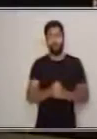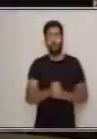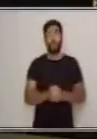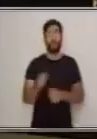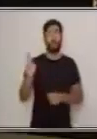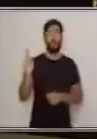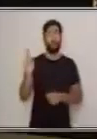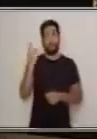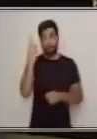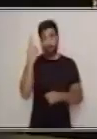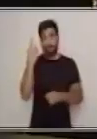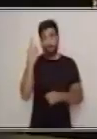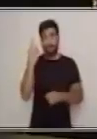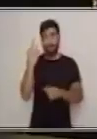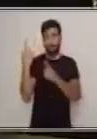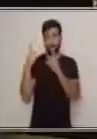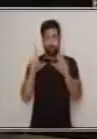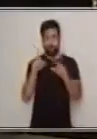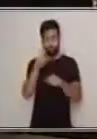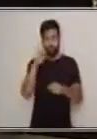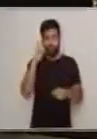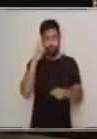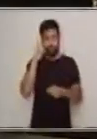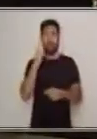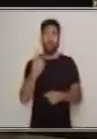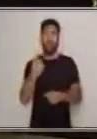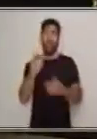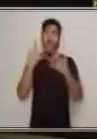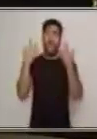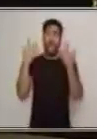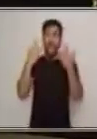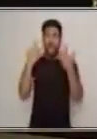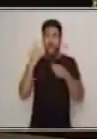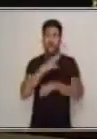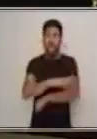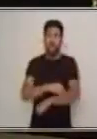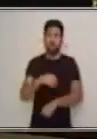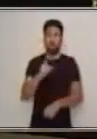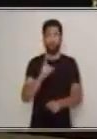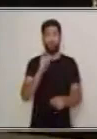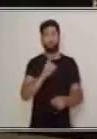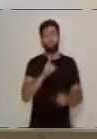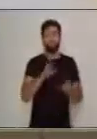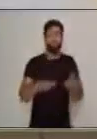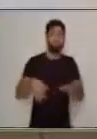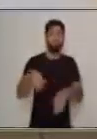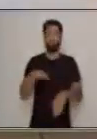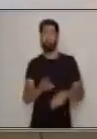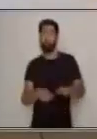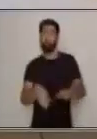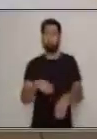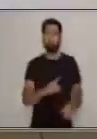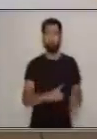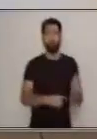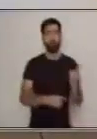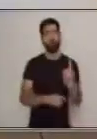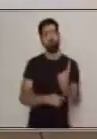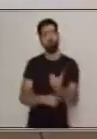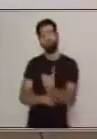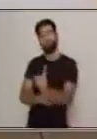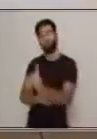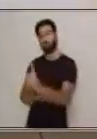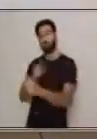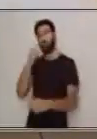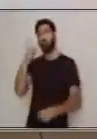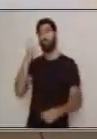¿Te recuerdas? Solo pasó por ahí Tomasito caminando en busca